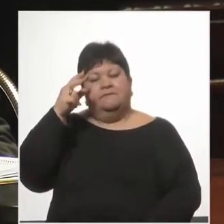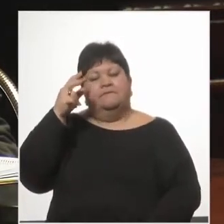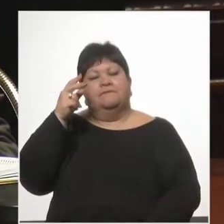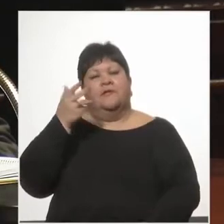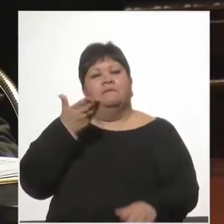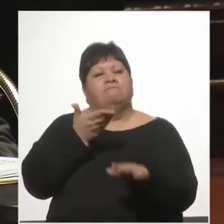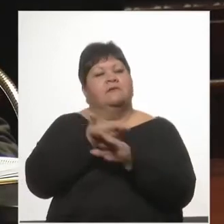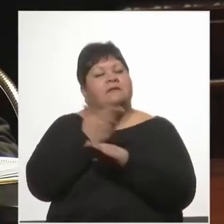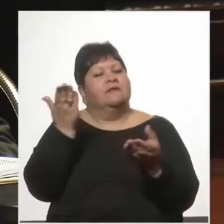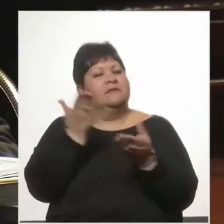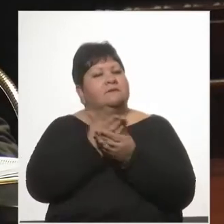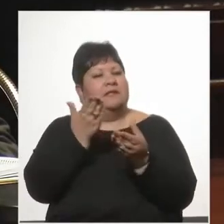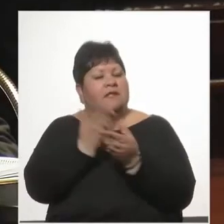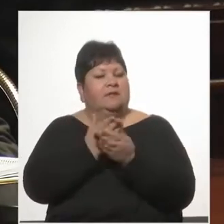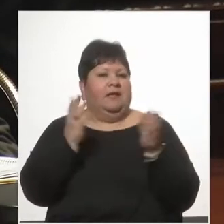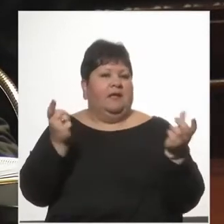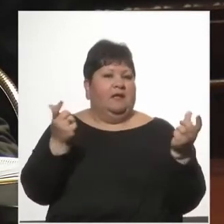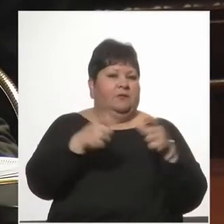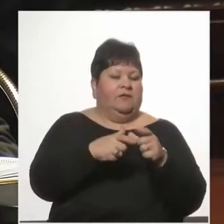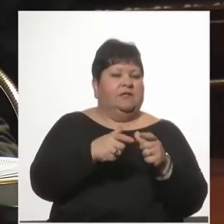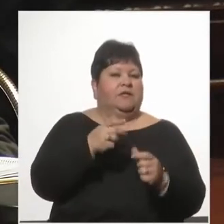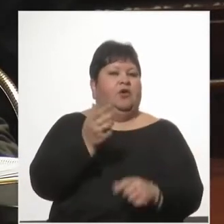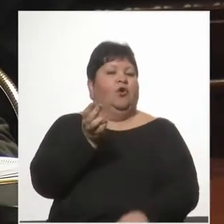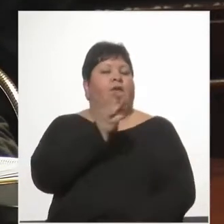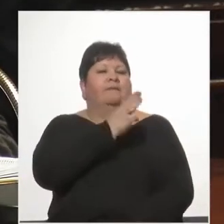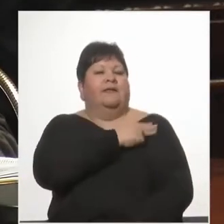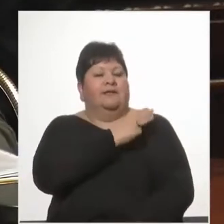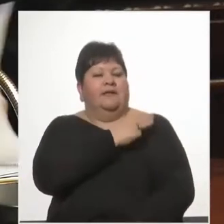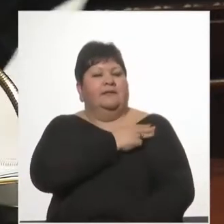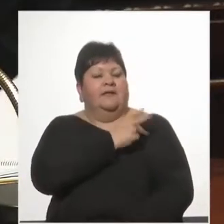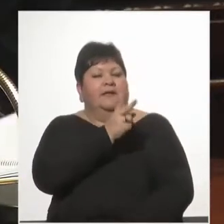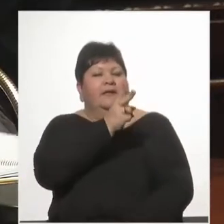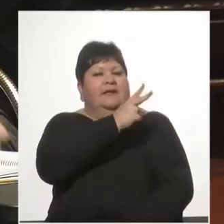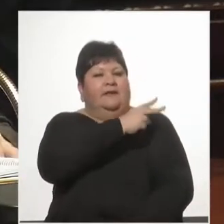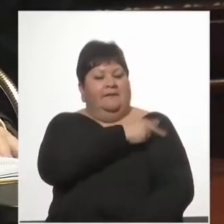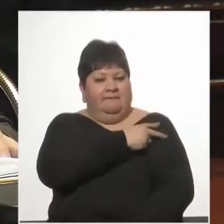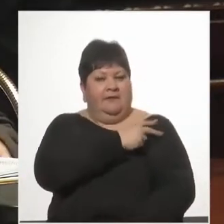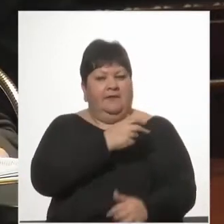para reunirse con el comandante en jefe del Ejército al día siguiente.